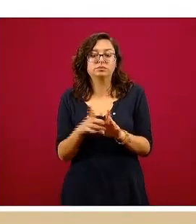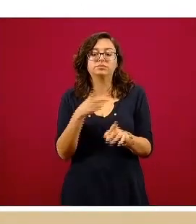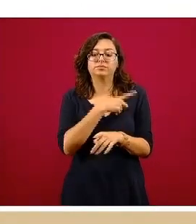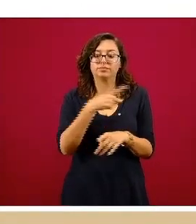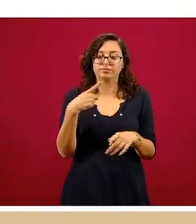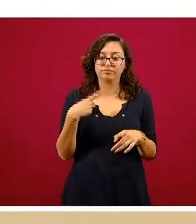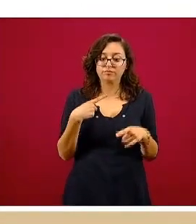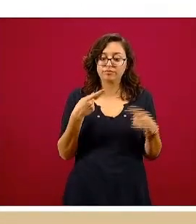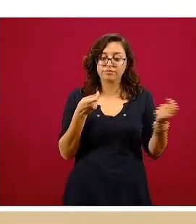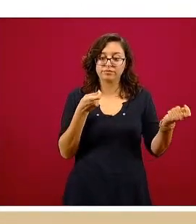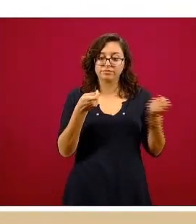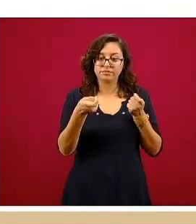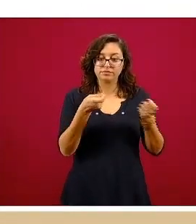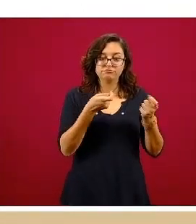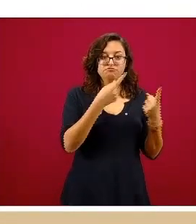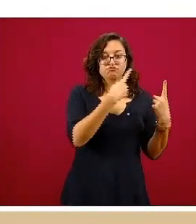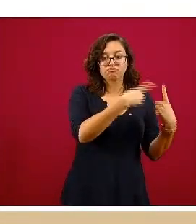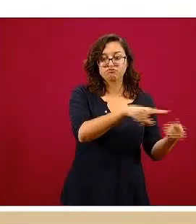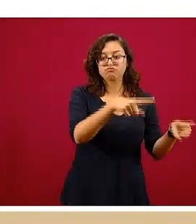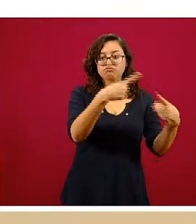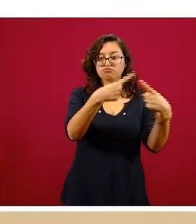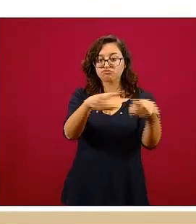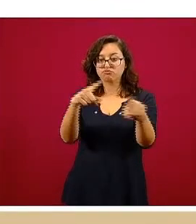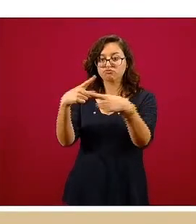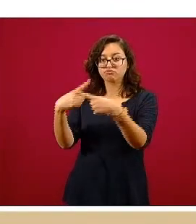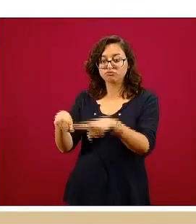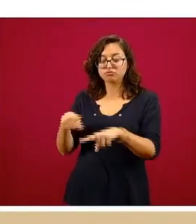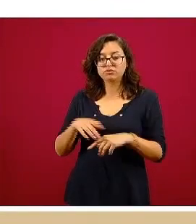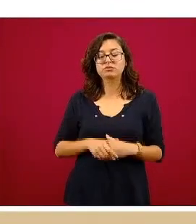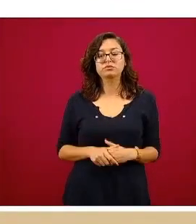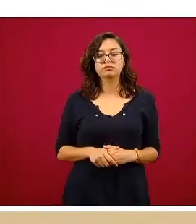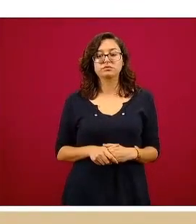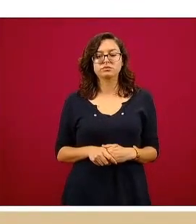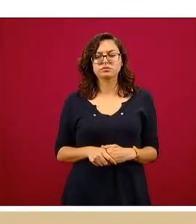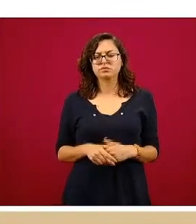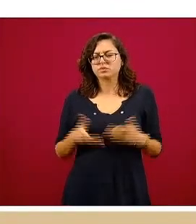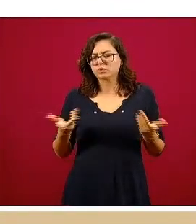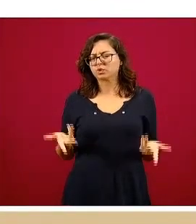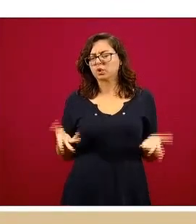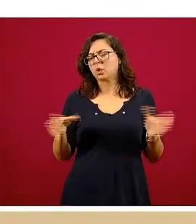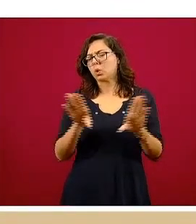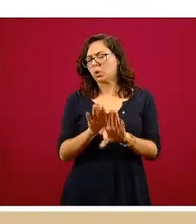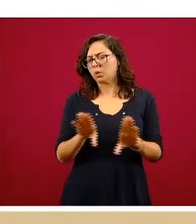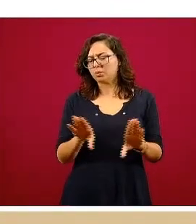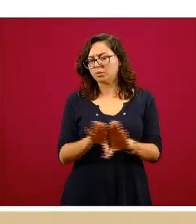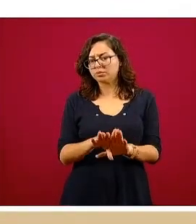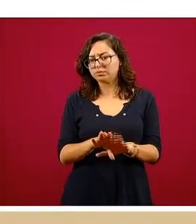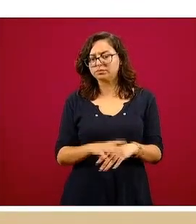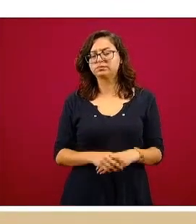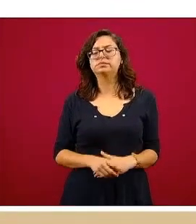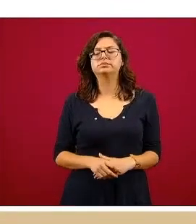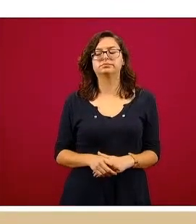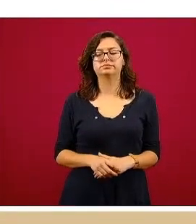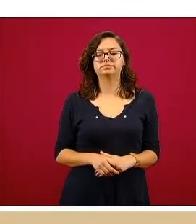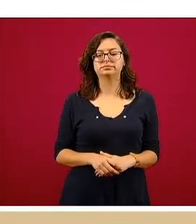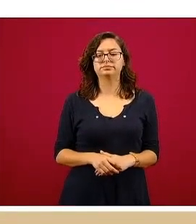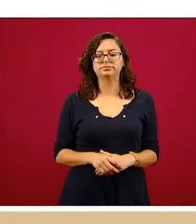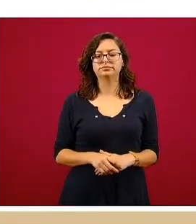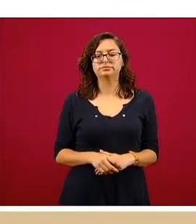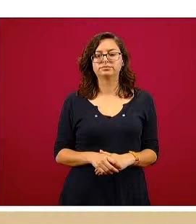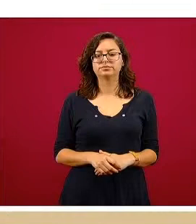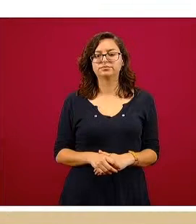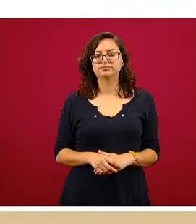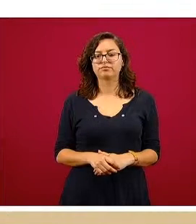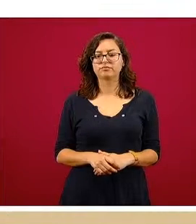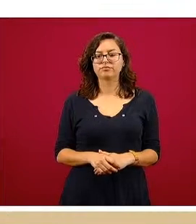controlado, aleatorizado. Y entonces, ¿cómo se hace este estudio? Nosotros partimos